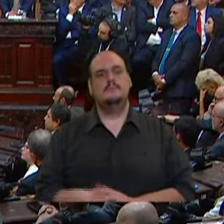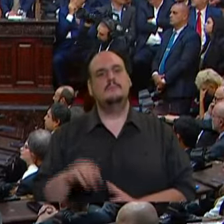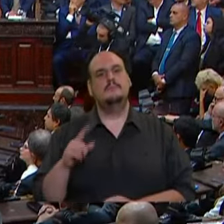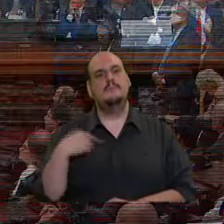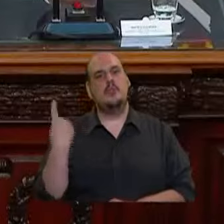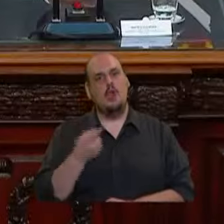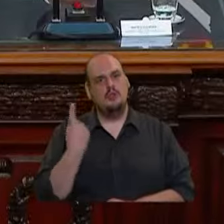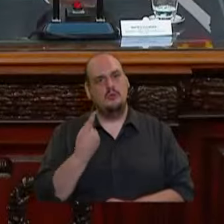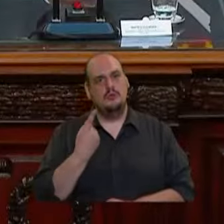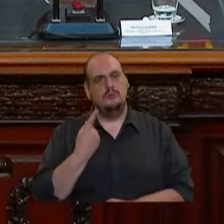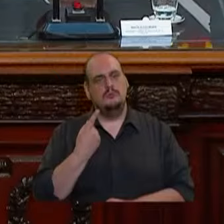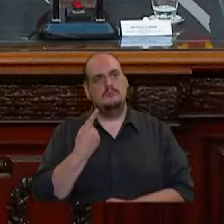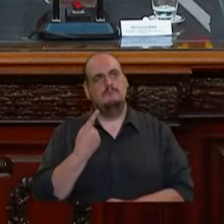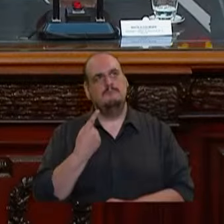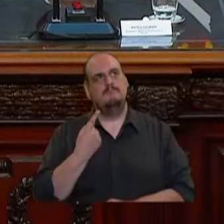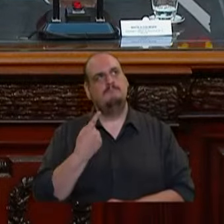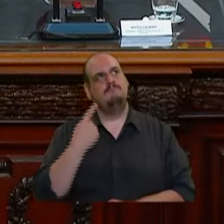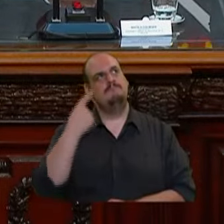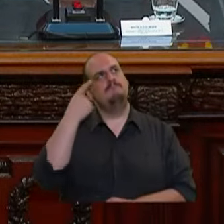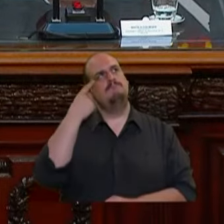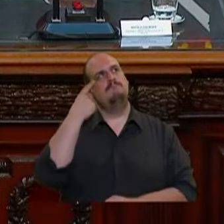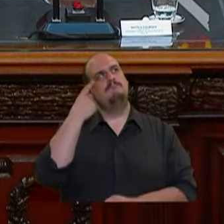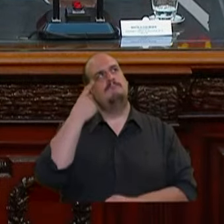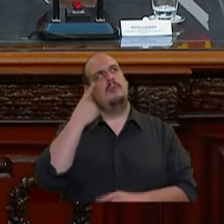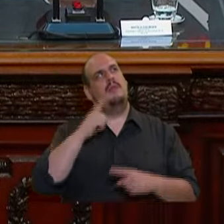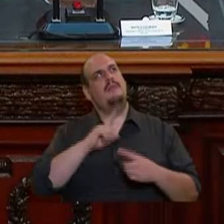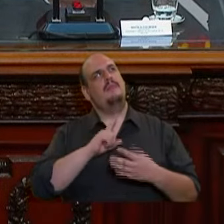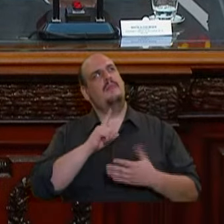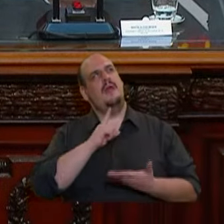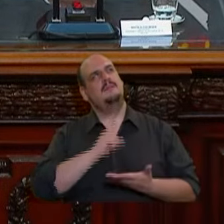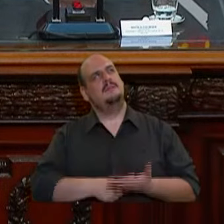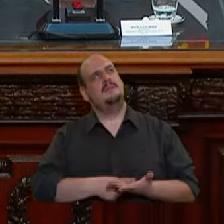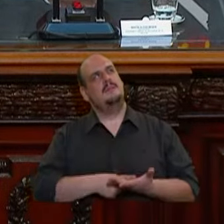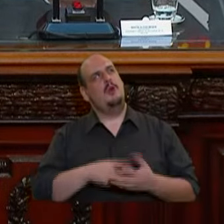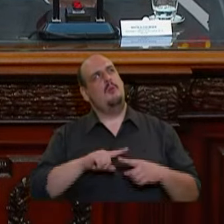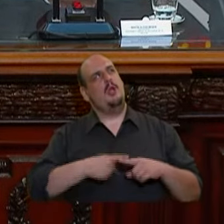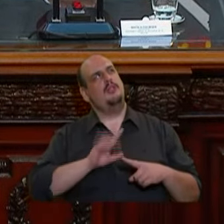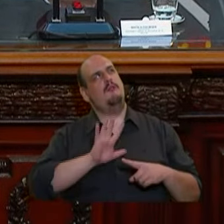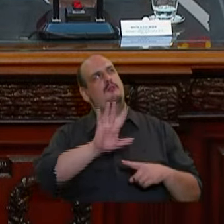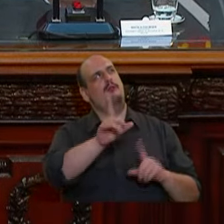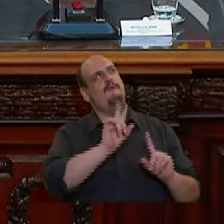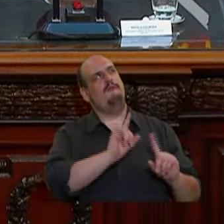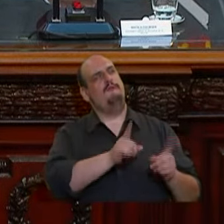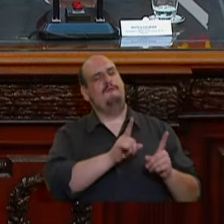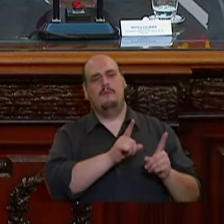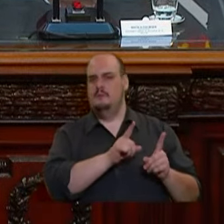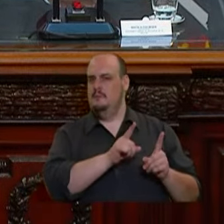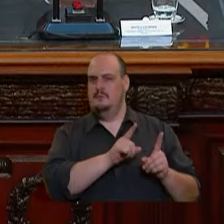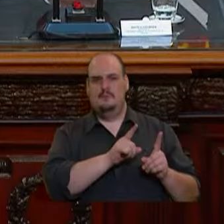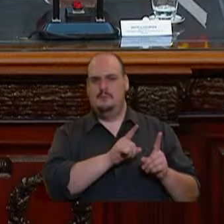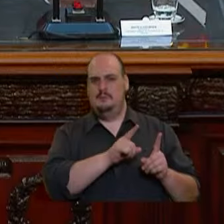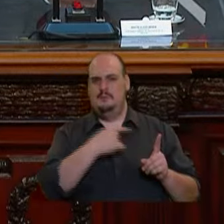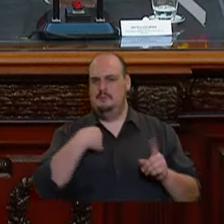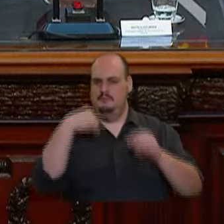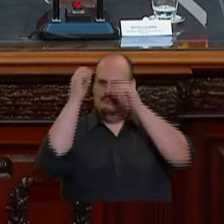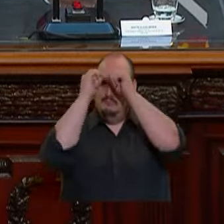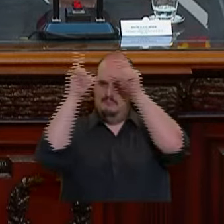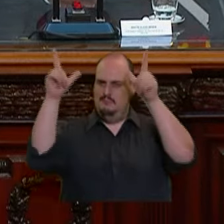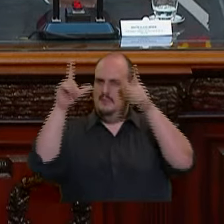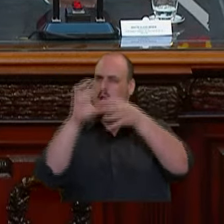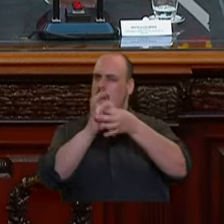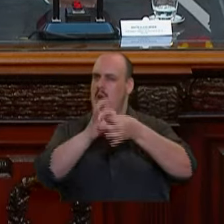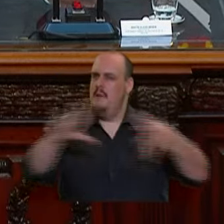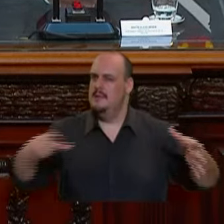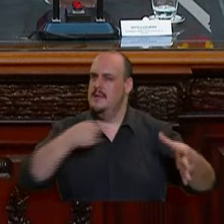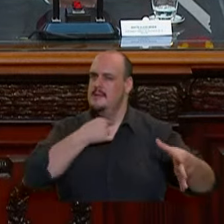Nosotros no tomamos decisiones pensando en nuestra carrera política. Nosotros vinimos a enarbolar las banderas de la libertad, con plena conciencia